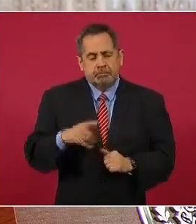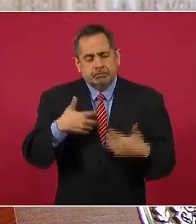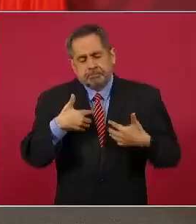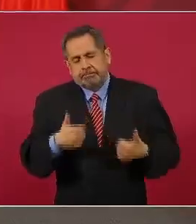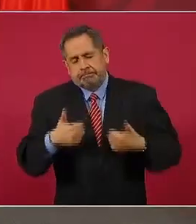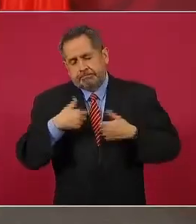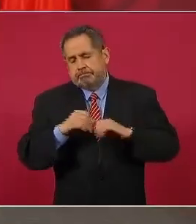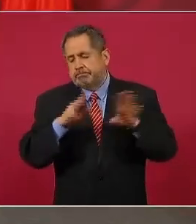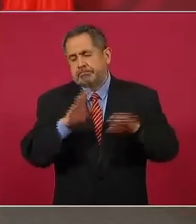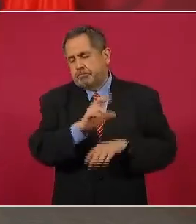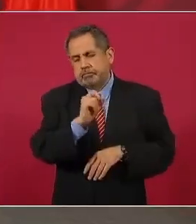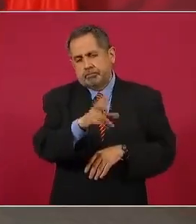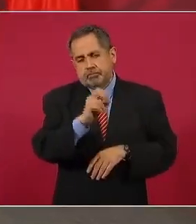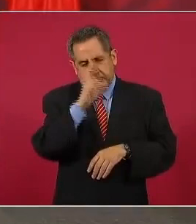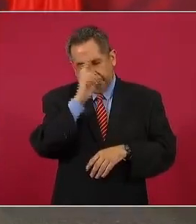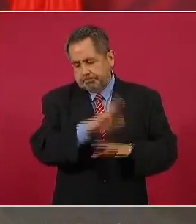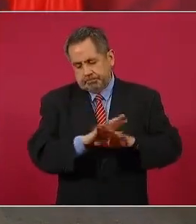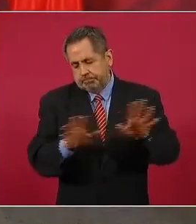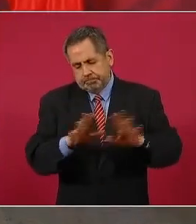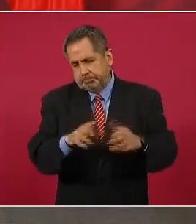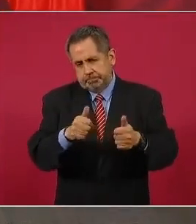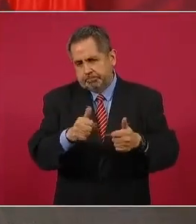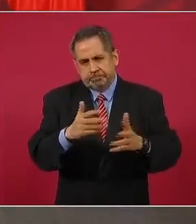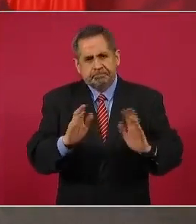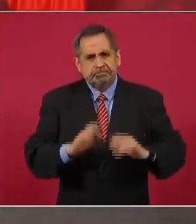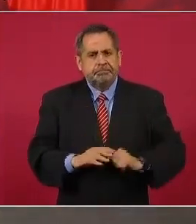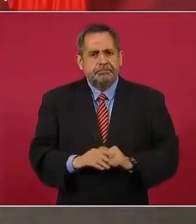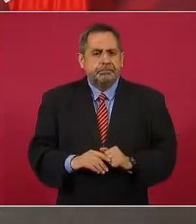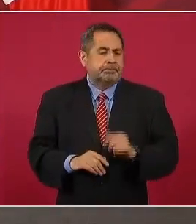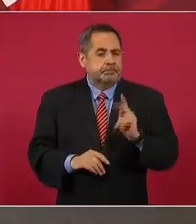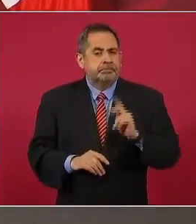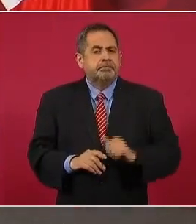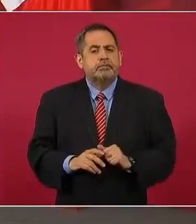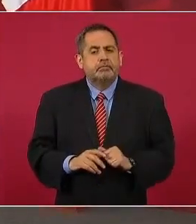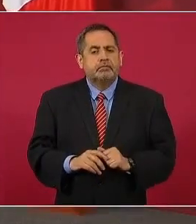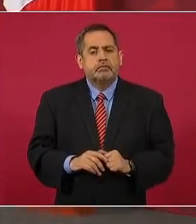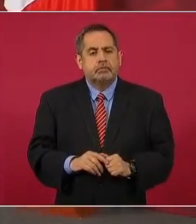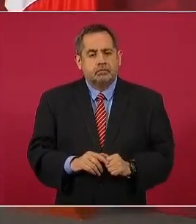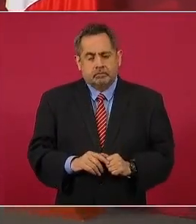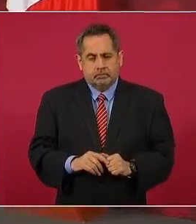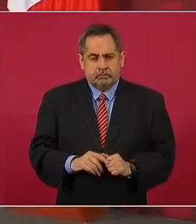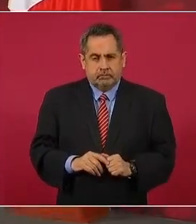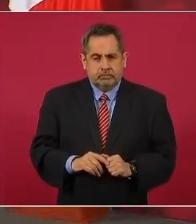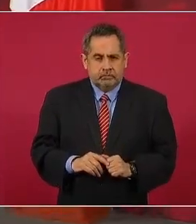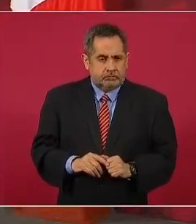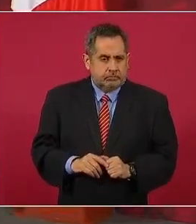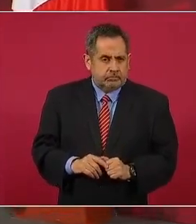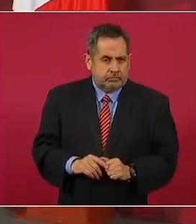Entendemos por qué. Pero